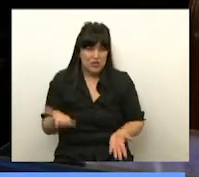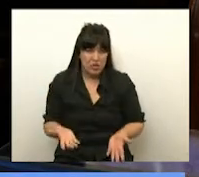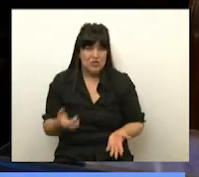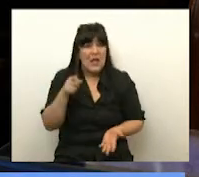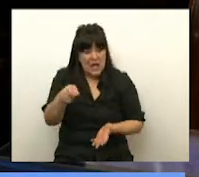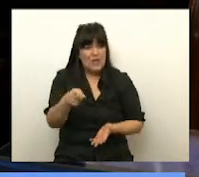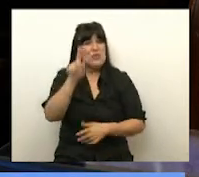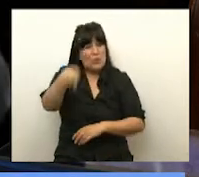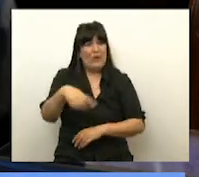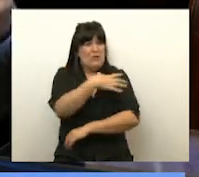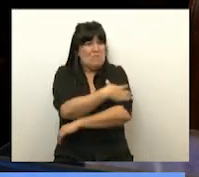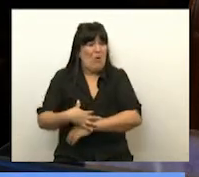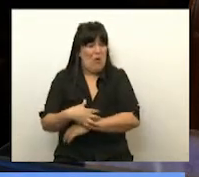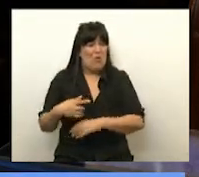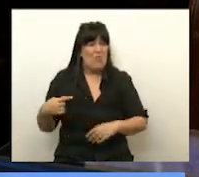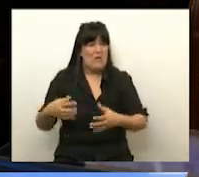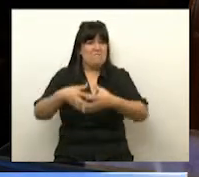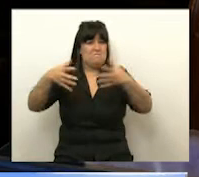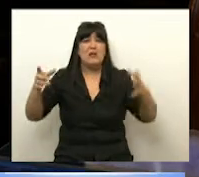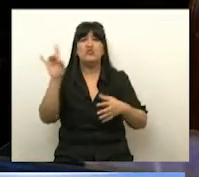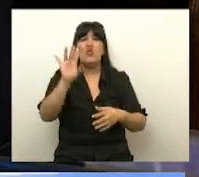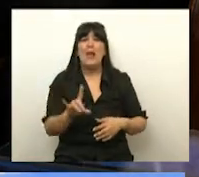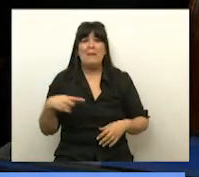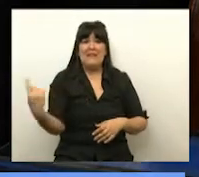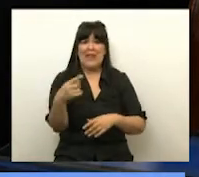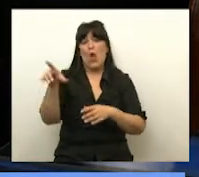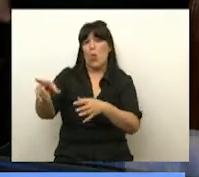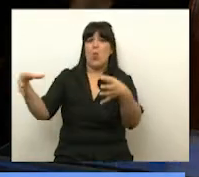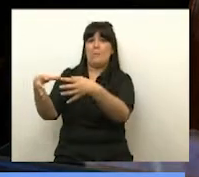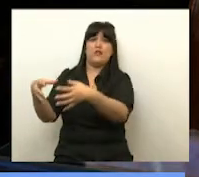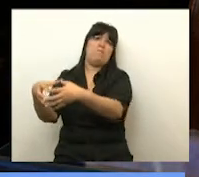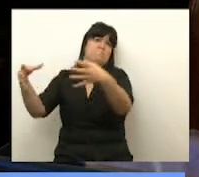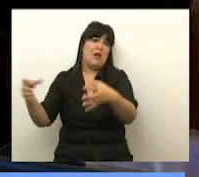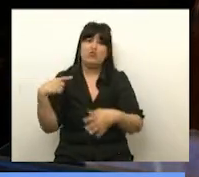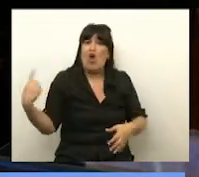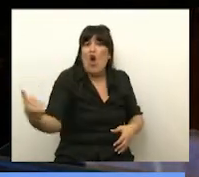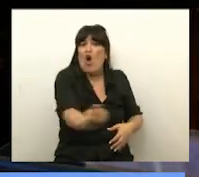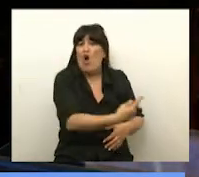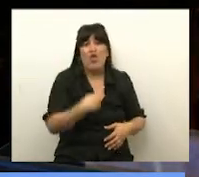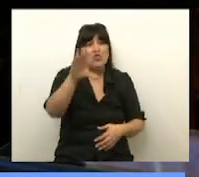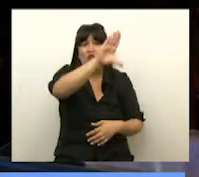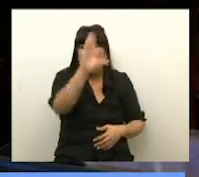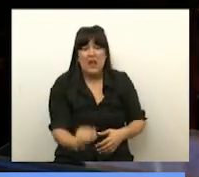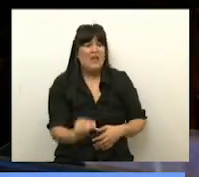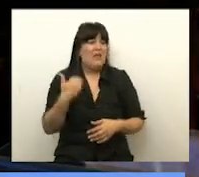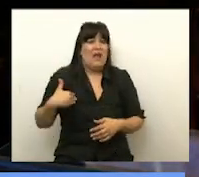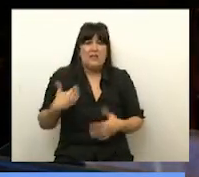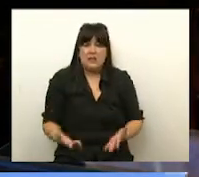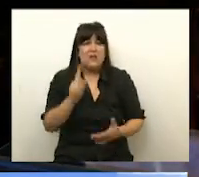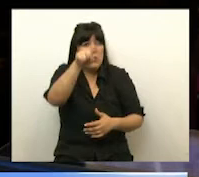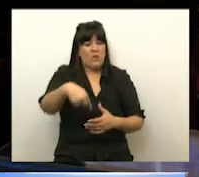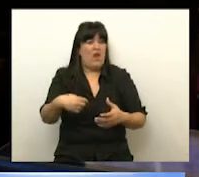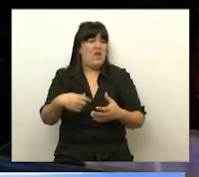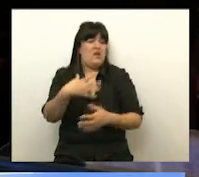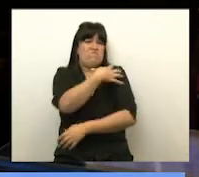todo, no nos empobrece, digamos, a un sector. Nos empobrecen a todo. Estas son las dificultades con las que nos encontramos para poder